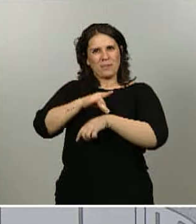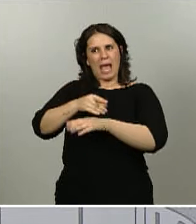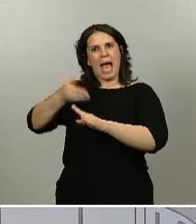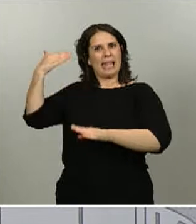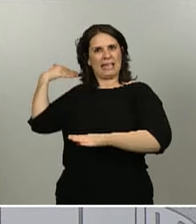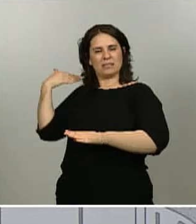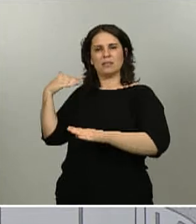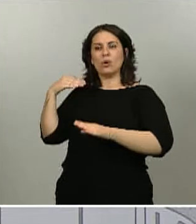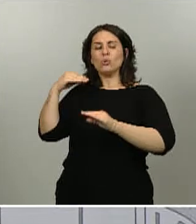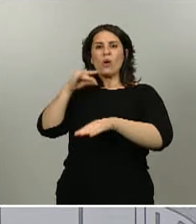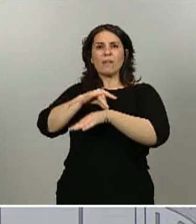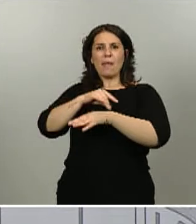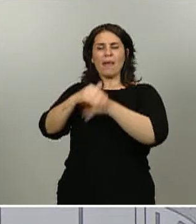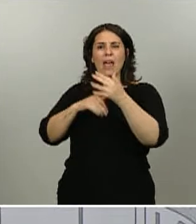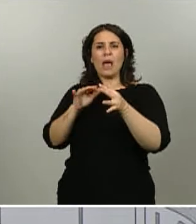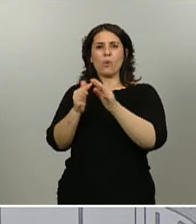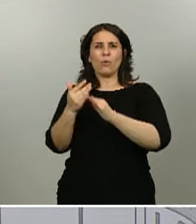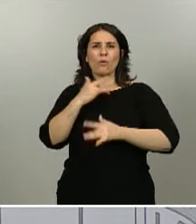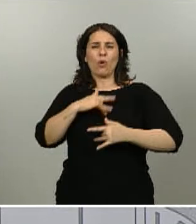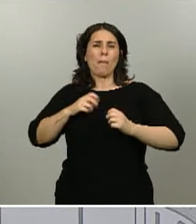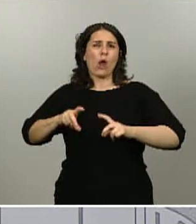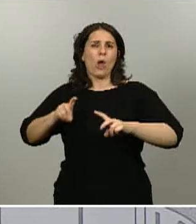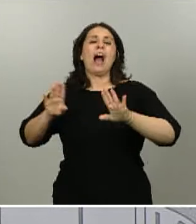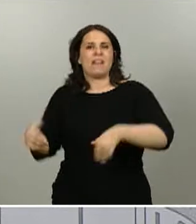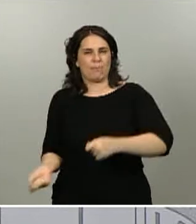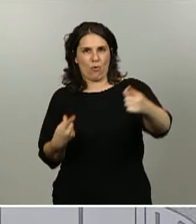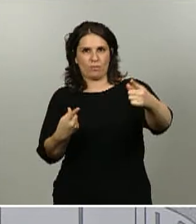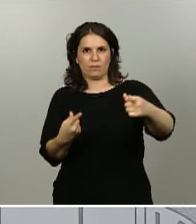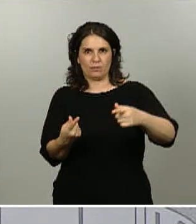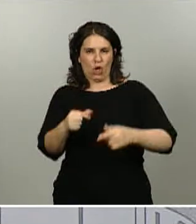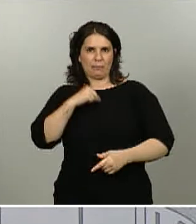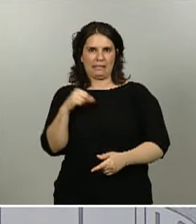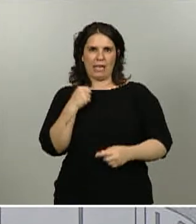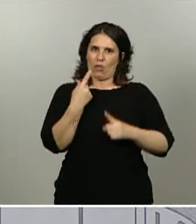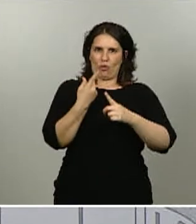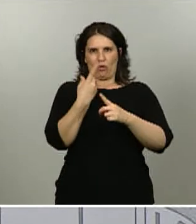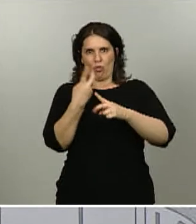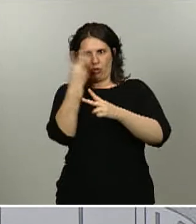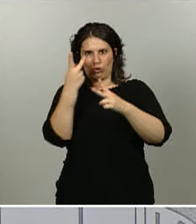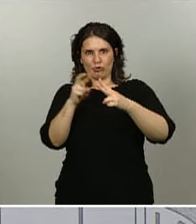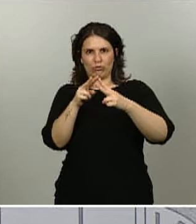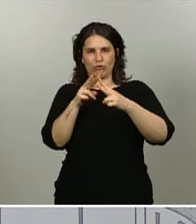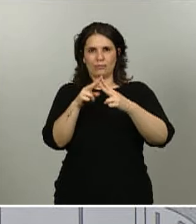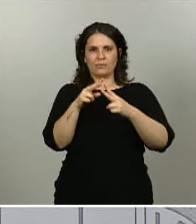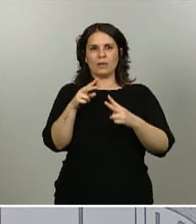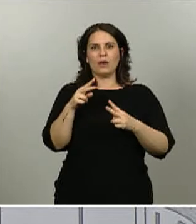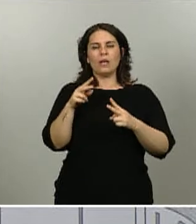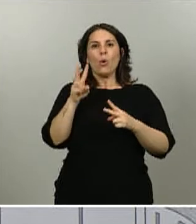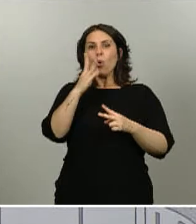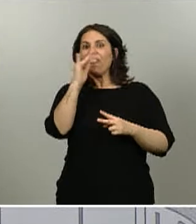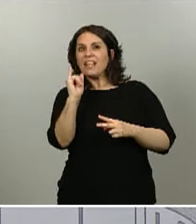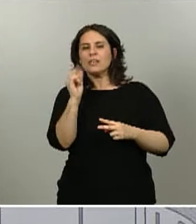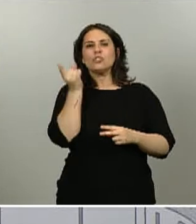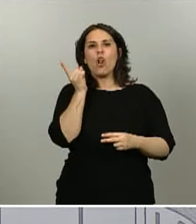Del mismo modo, sabemos que en estos últimos 7 días se han ingresado únicamente 11 casos en las unidades de cuidados intensivos